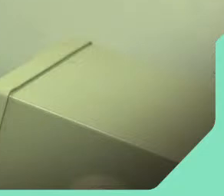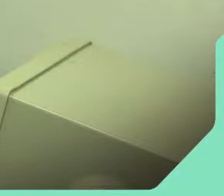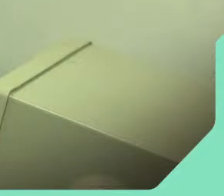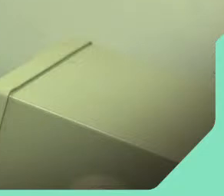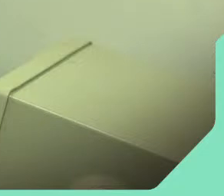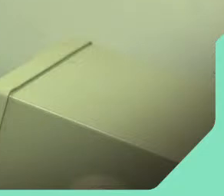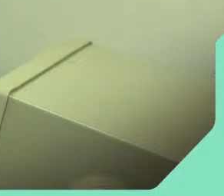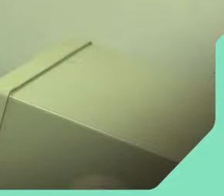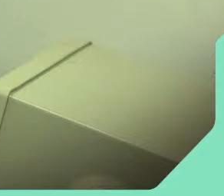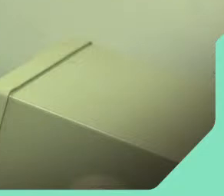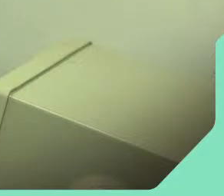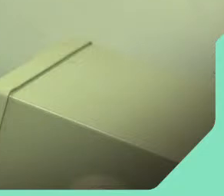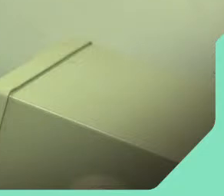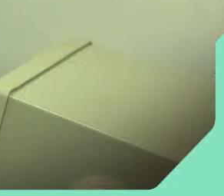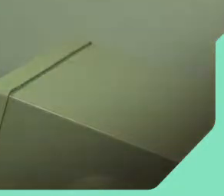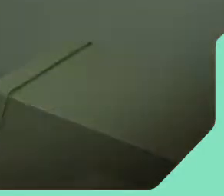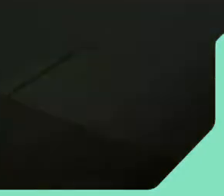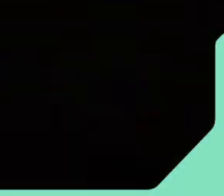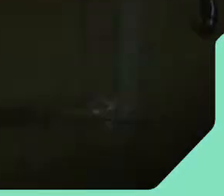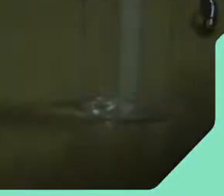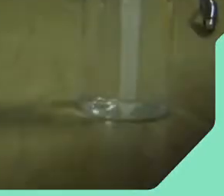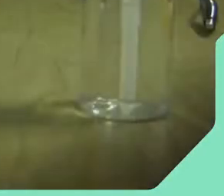¿Higienizaste los elementos de trabajo?